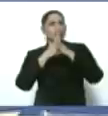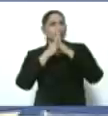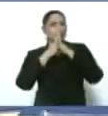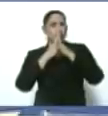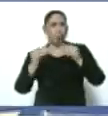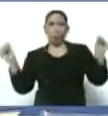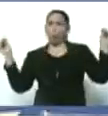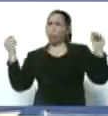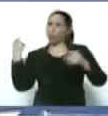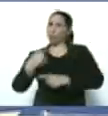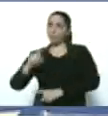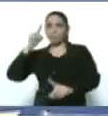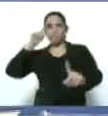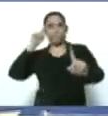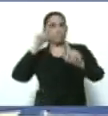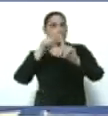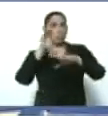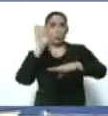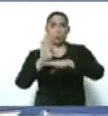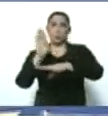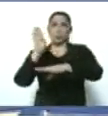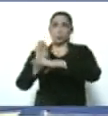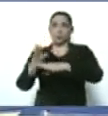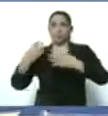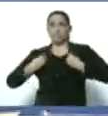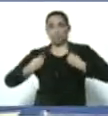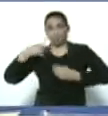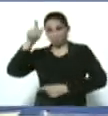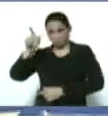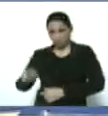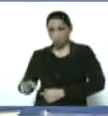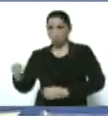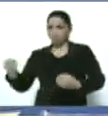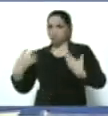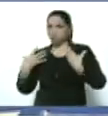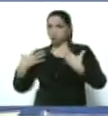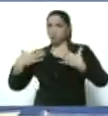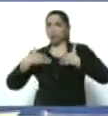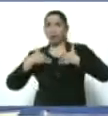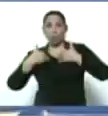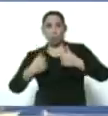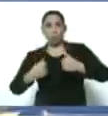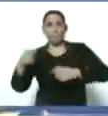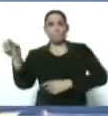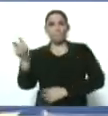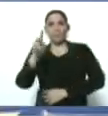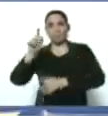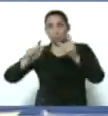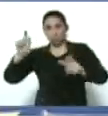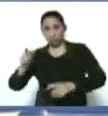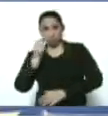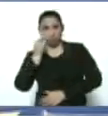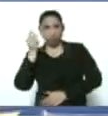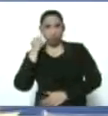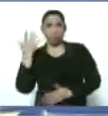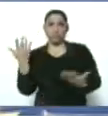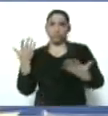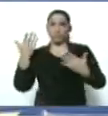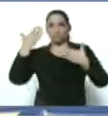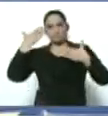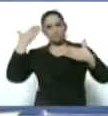todo tiene un objetivo: cuidar la vida, cuidar la salud de los venezolanos y las venezolanas. Bueno, mis